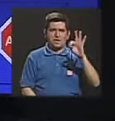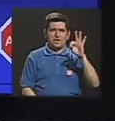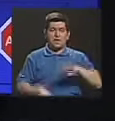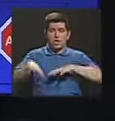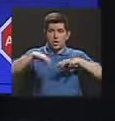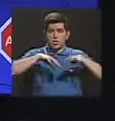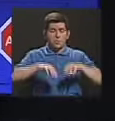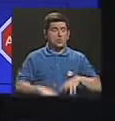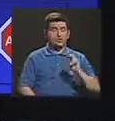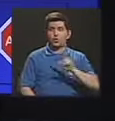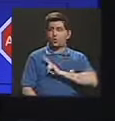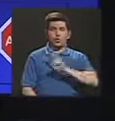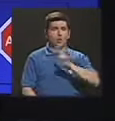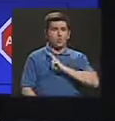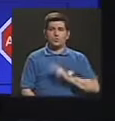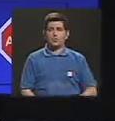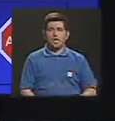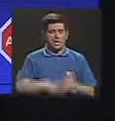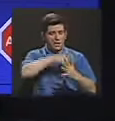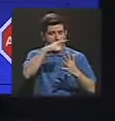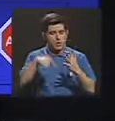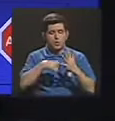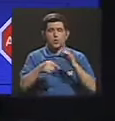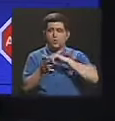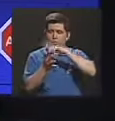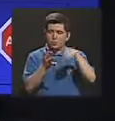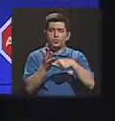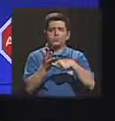hacen movimientos involuntarios con sus dedos y manos.